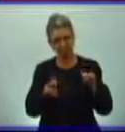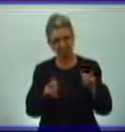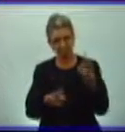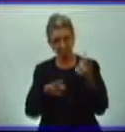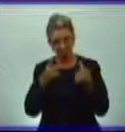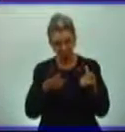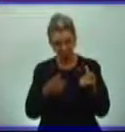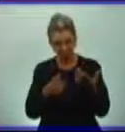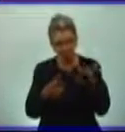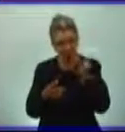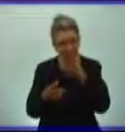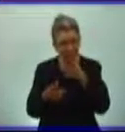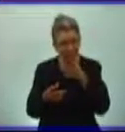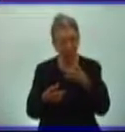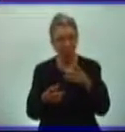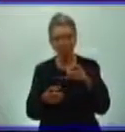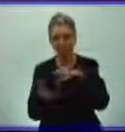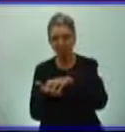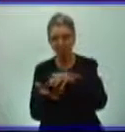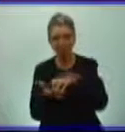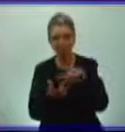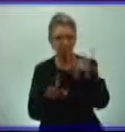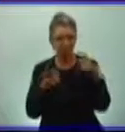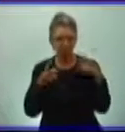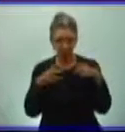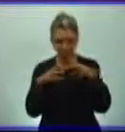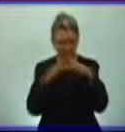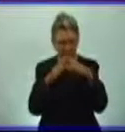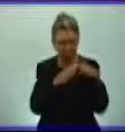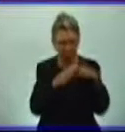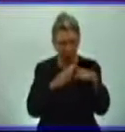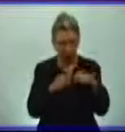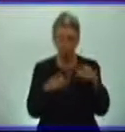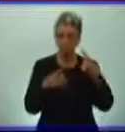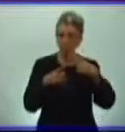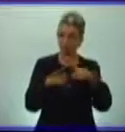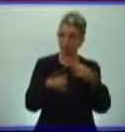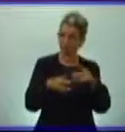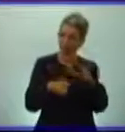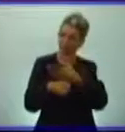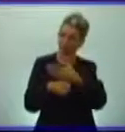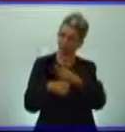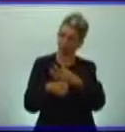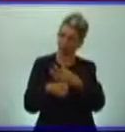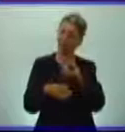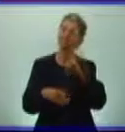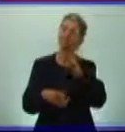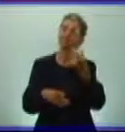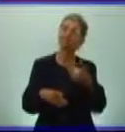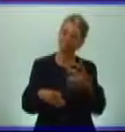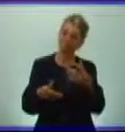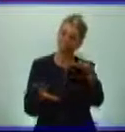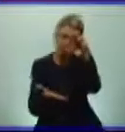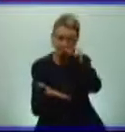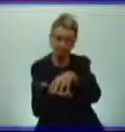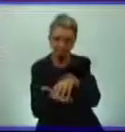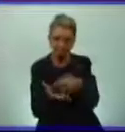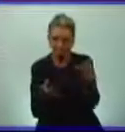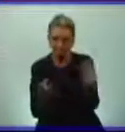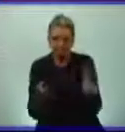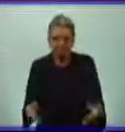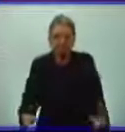vives. Pero no todas son iguales, existen otras muy diferentes. En las ciudades hay grandes